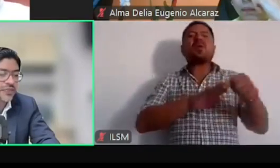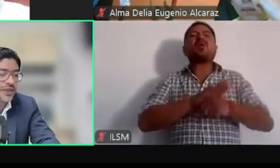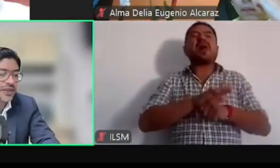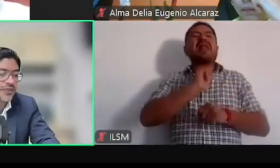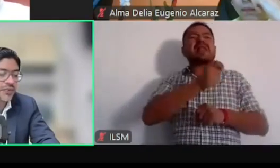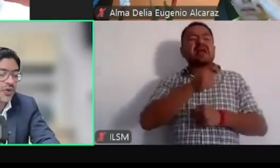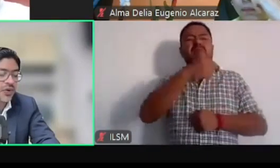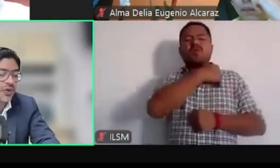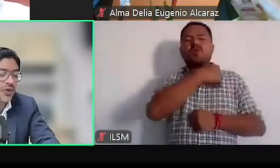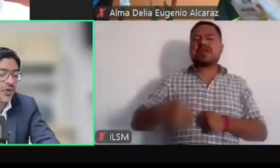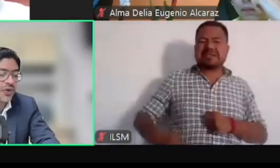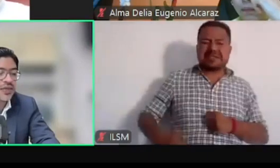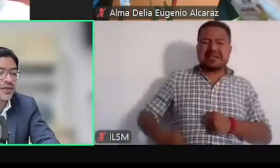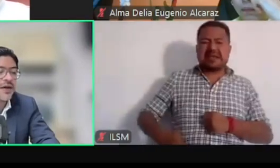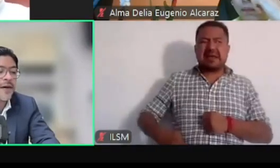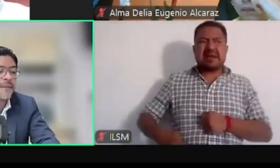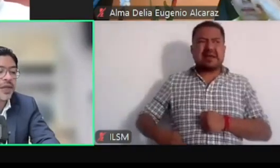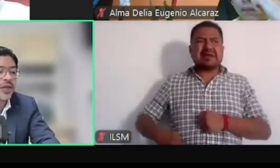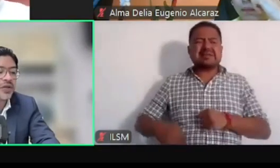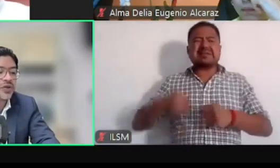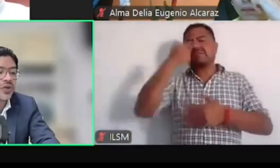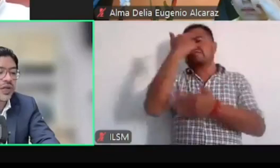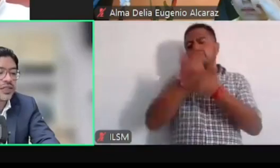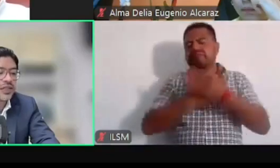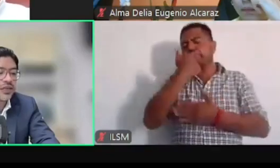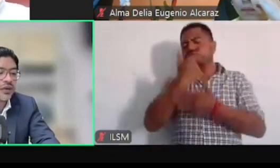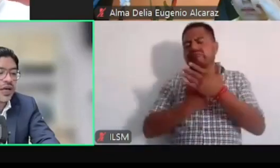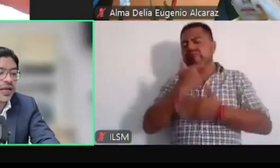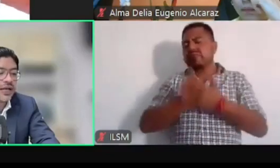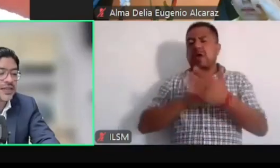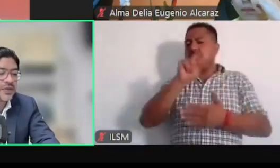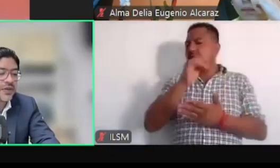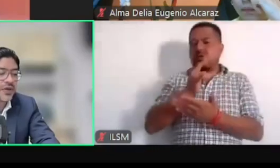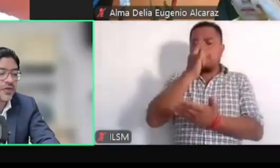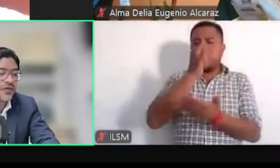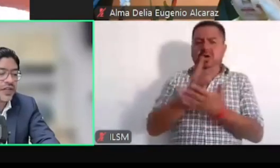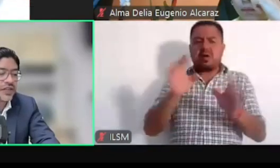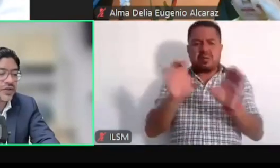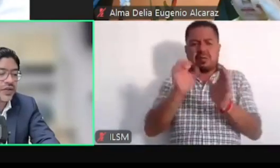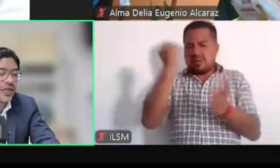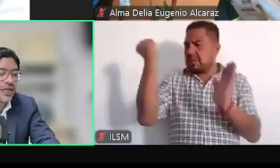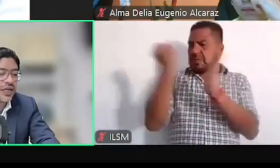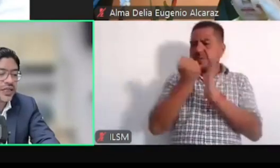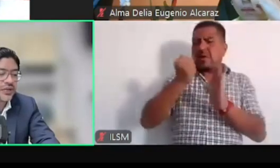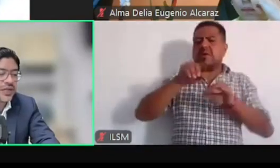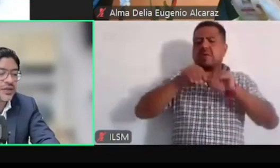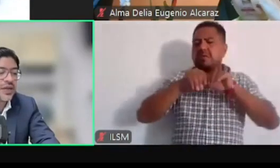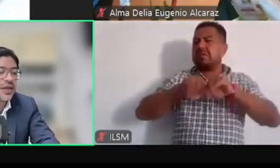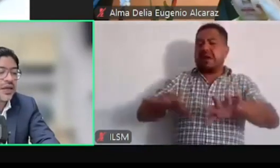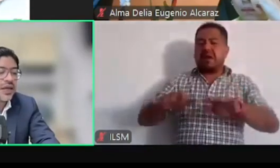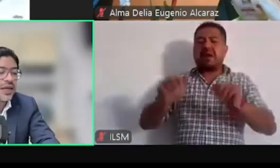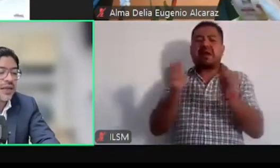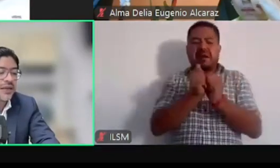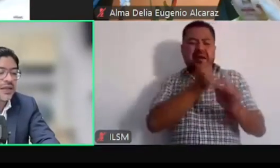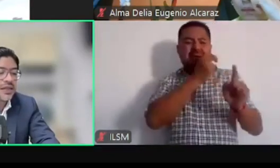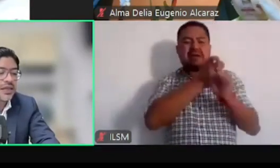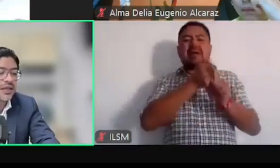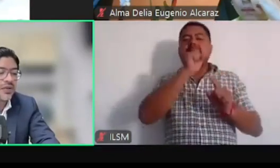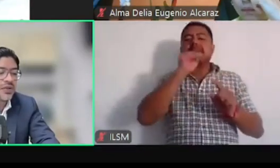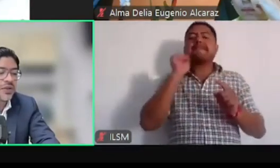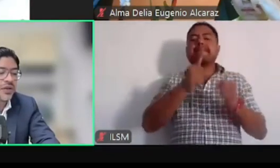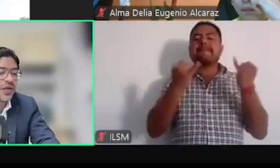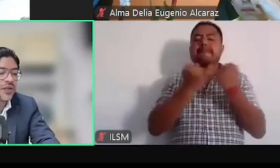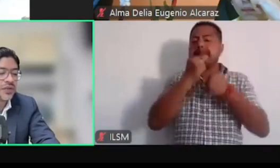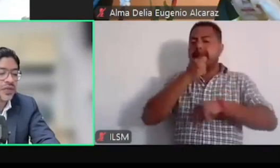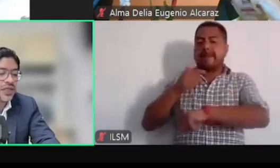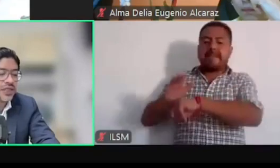las mul citadas listas y no solo la cédula en la que se publicó su fijación es que también se hiciera de